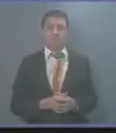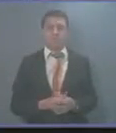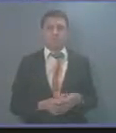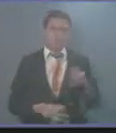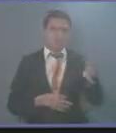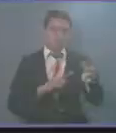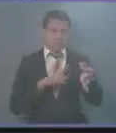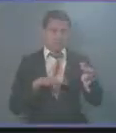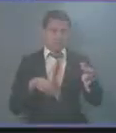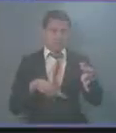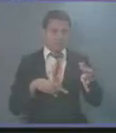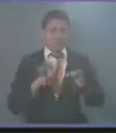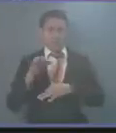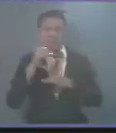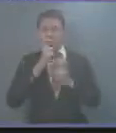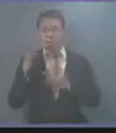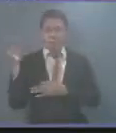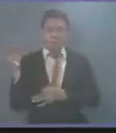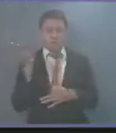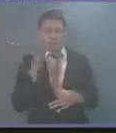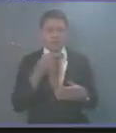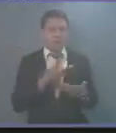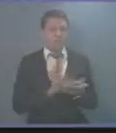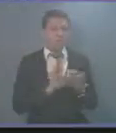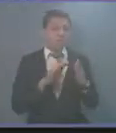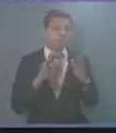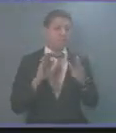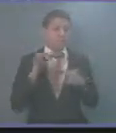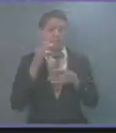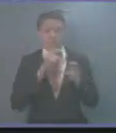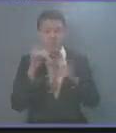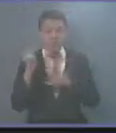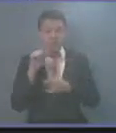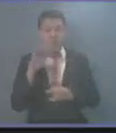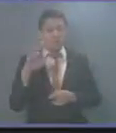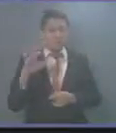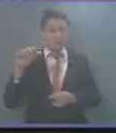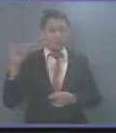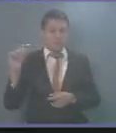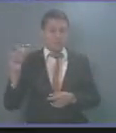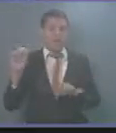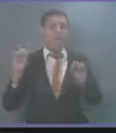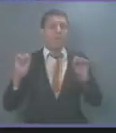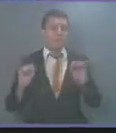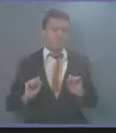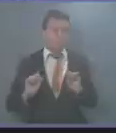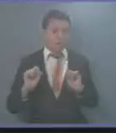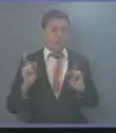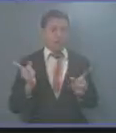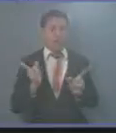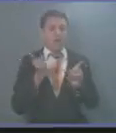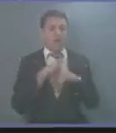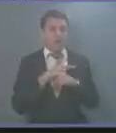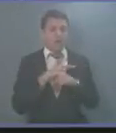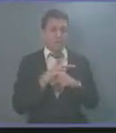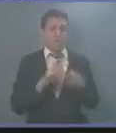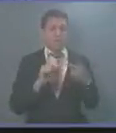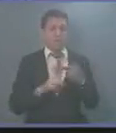de distribución de correspondencia, si la pieza 15A podría ser considerada como